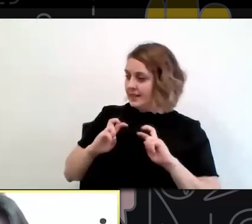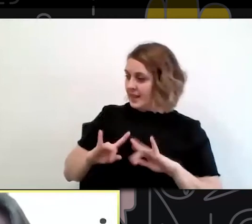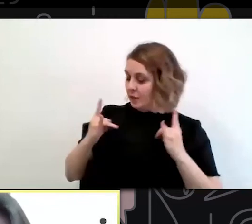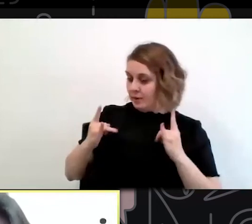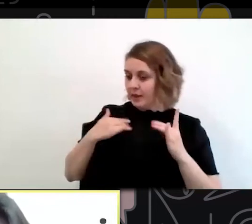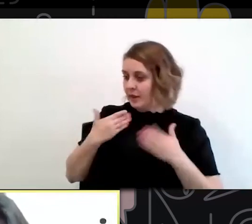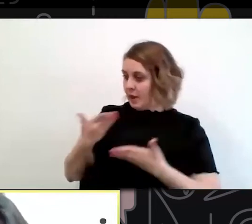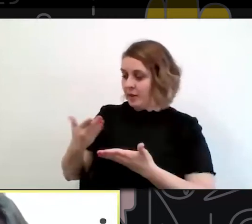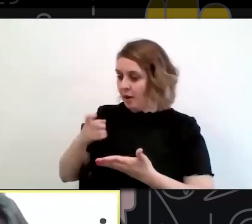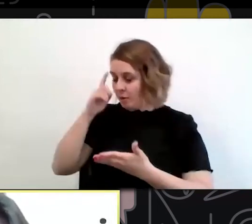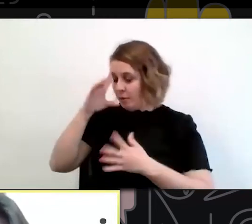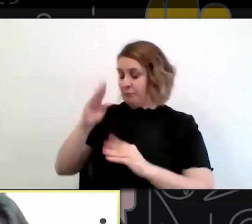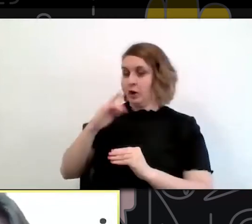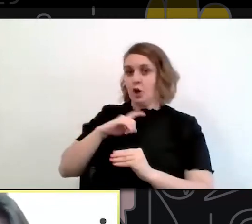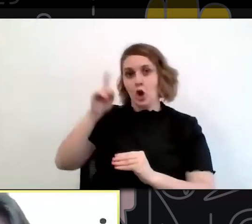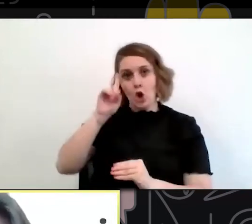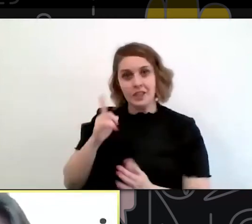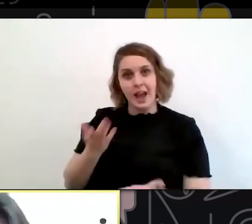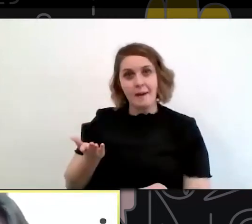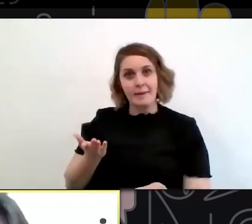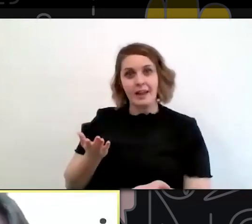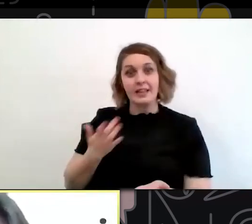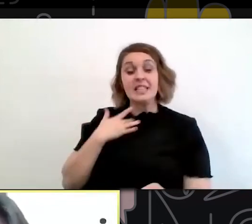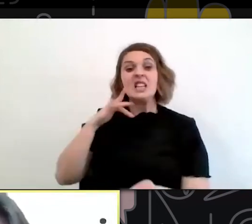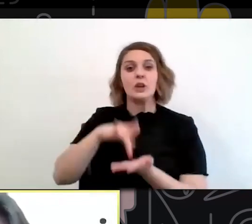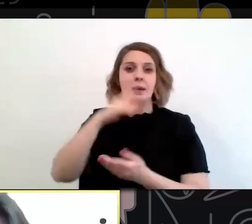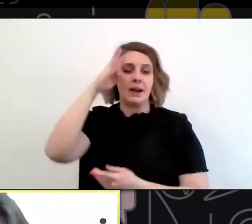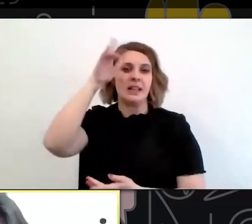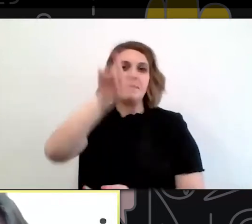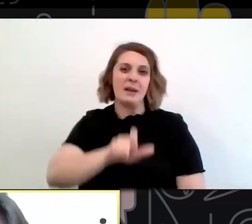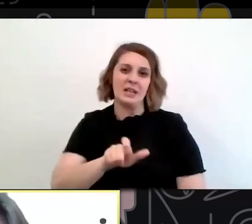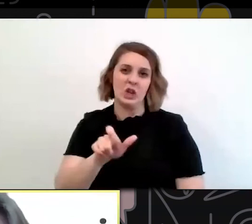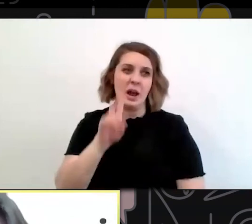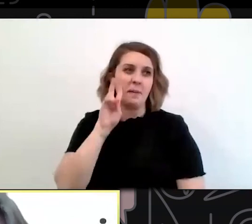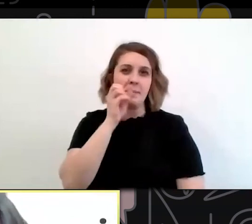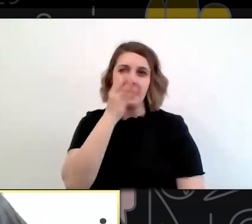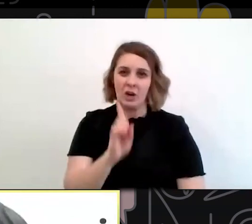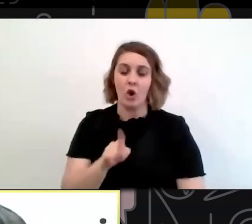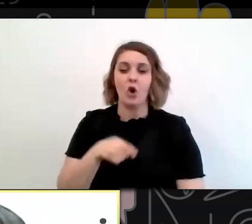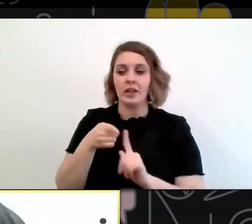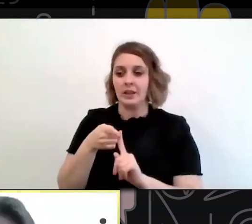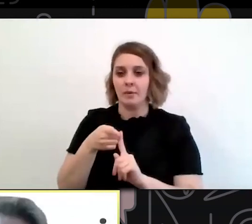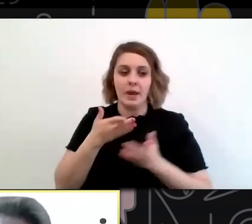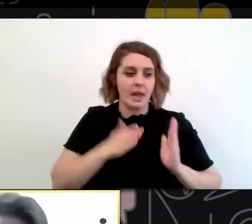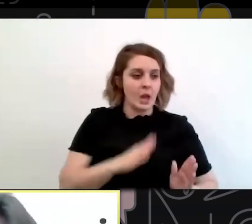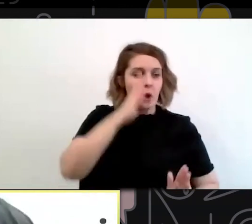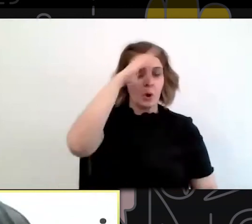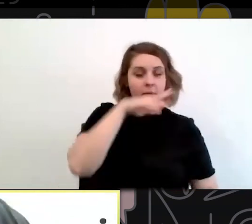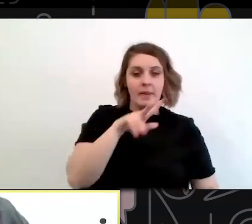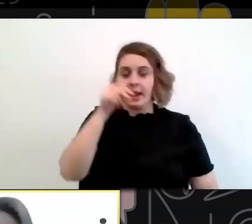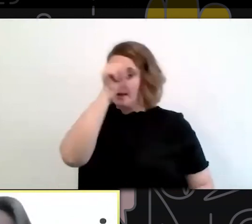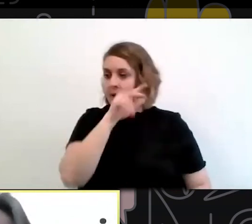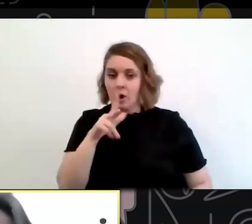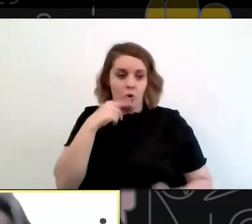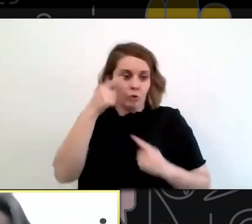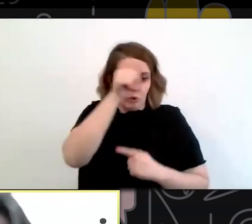frena, incluso te bloquea para hacer eso. Imagínate si eso lo tiene que hacer una persona que no ve bien para ponérsela a su hijo, a su padre, a su hermano, a su pareja, con